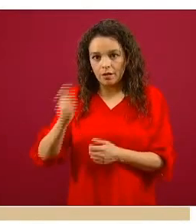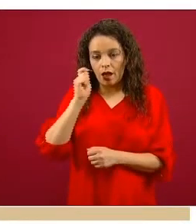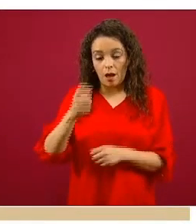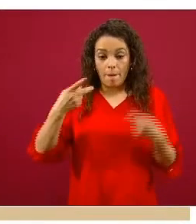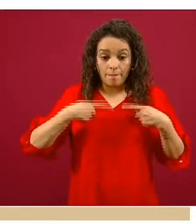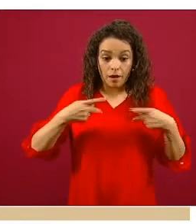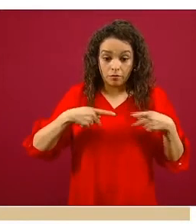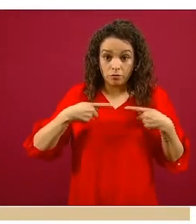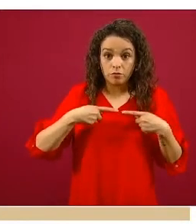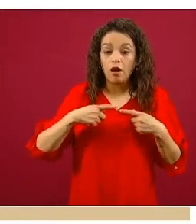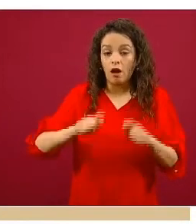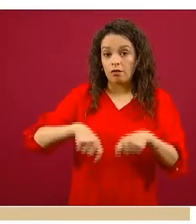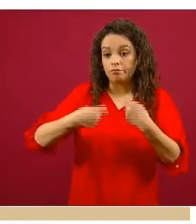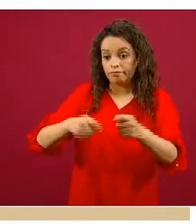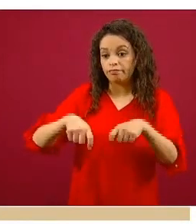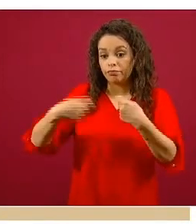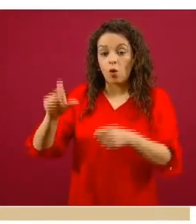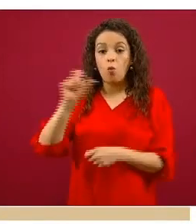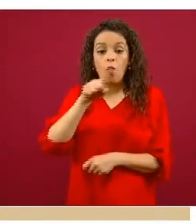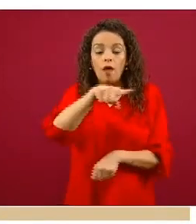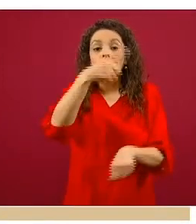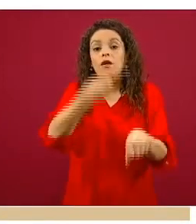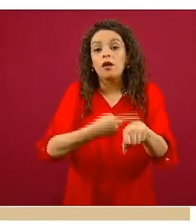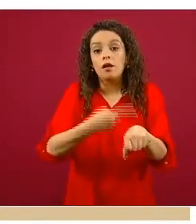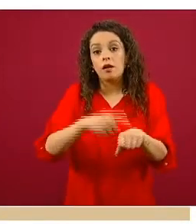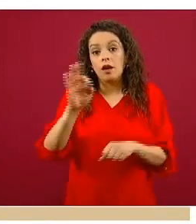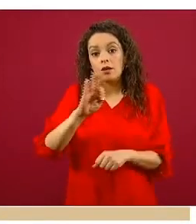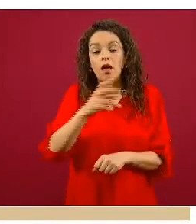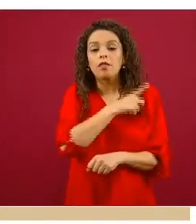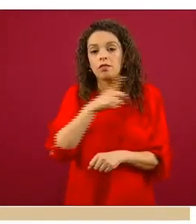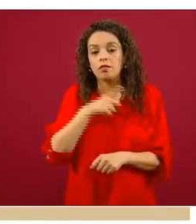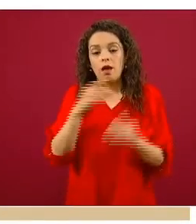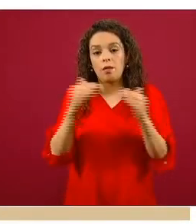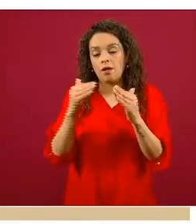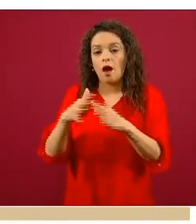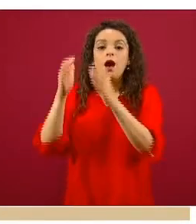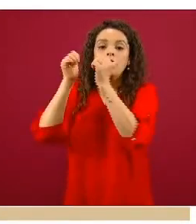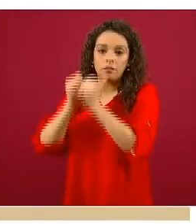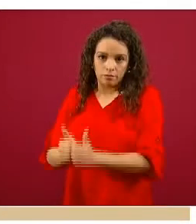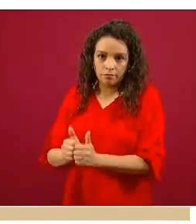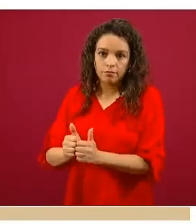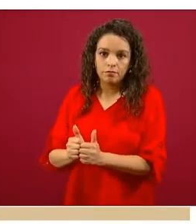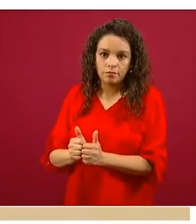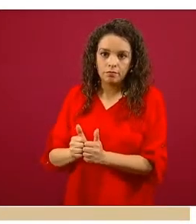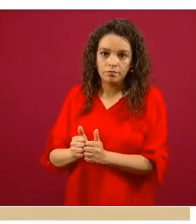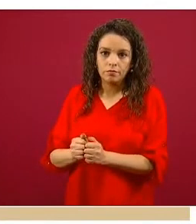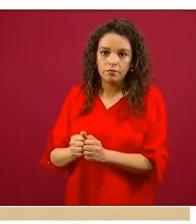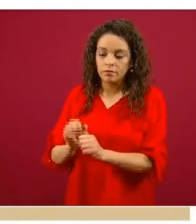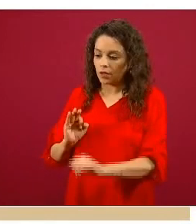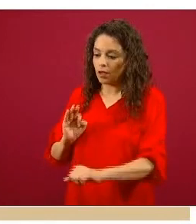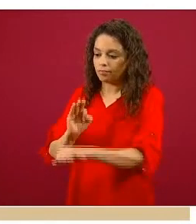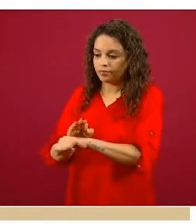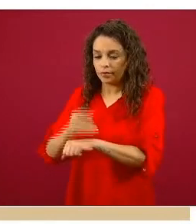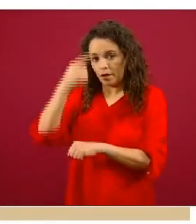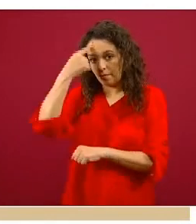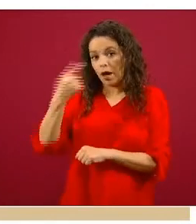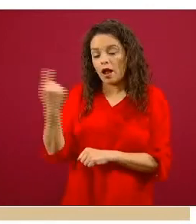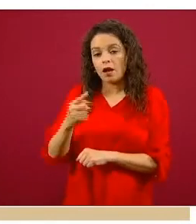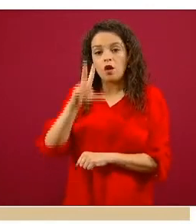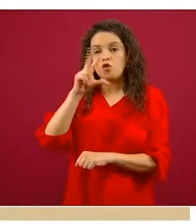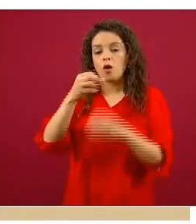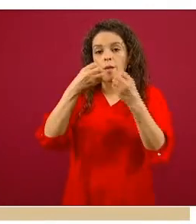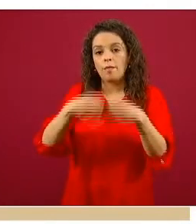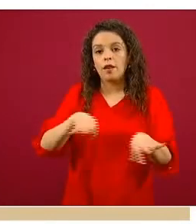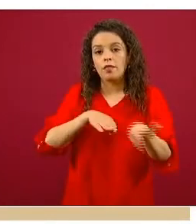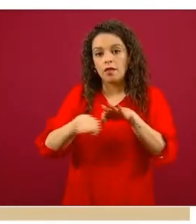los trabajadores, que les permiten en caso de enfermedad quedarse en casa y tener una protección para no perder empleo